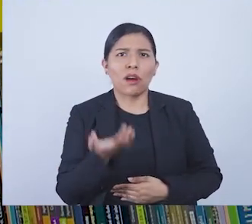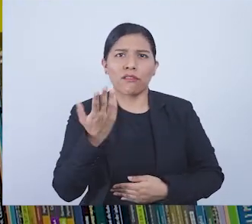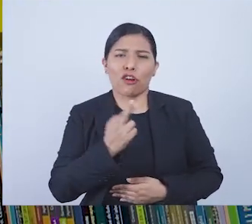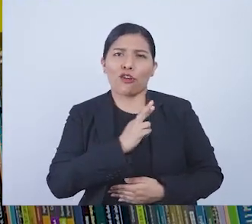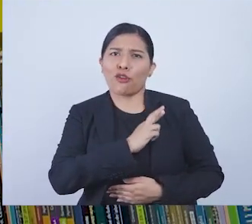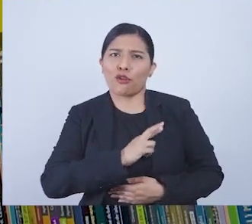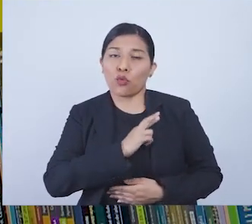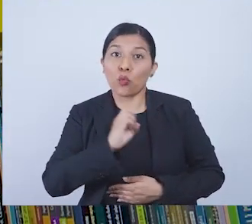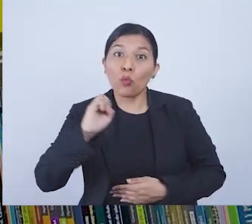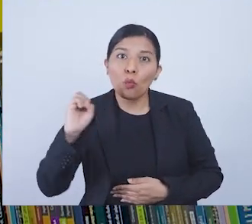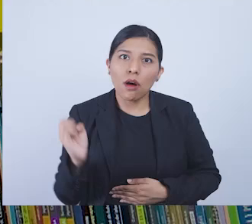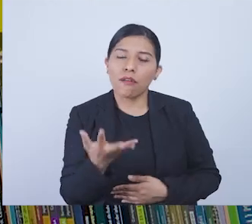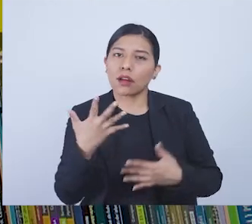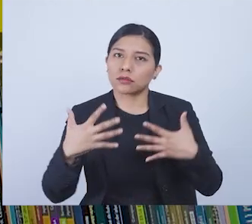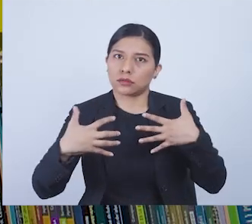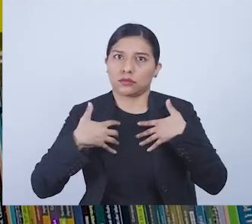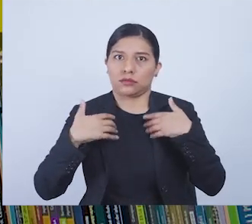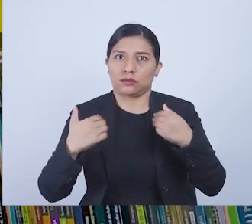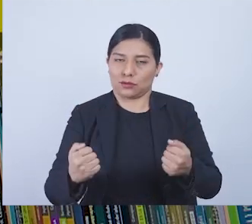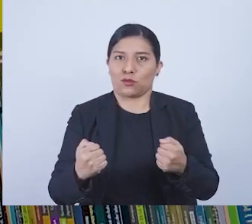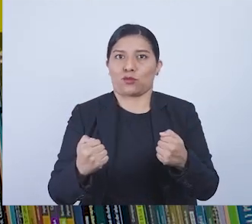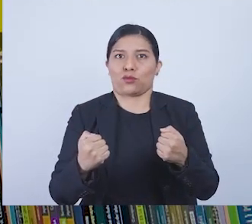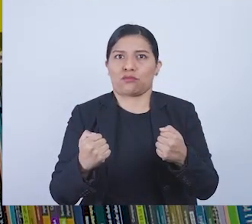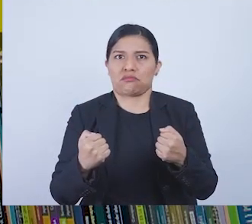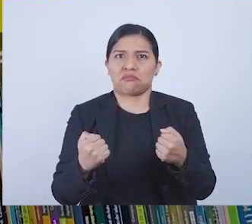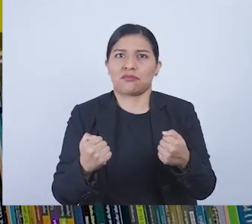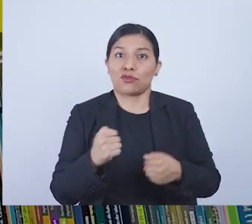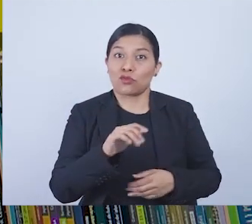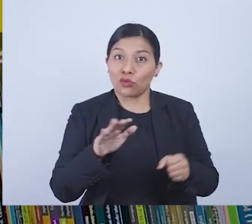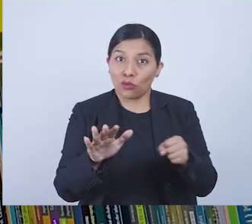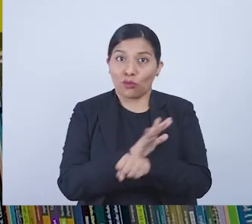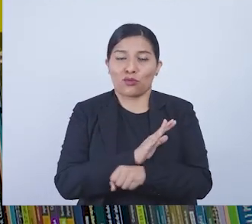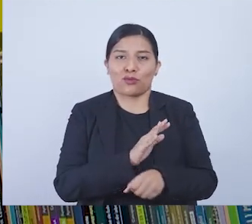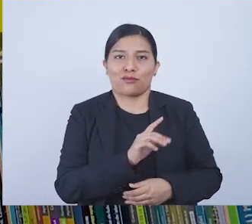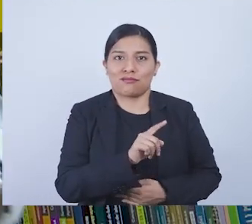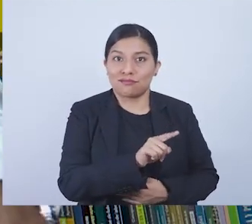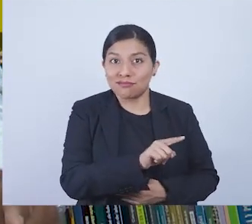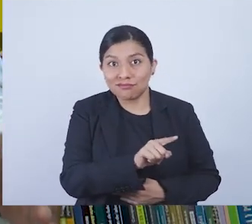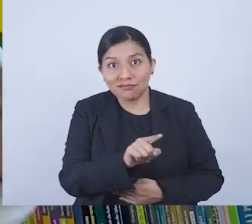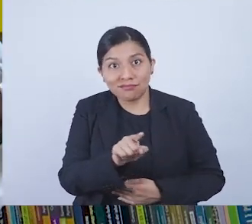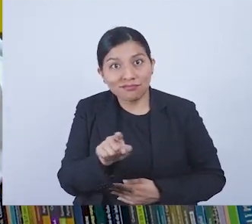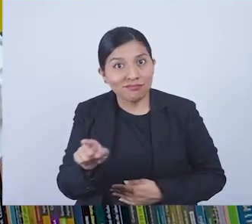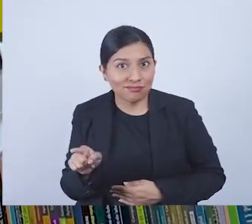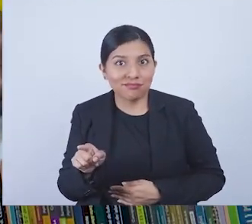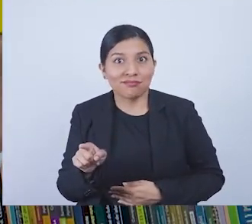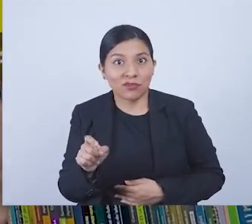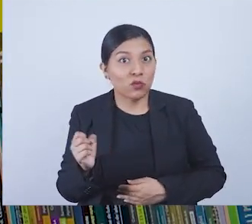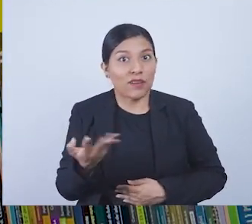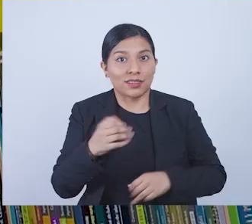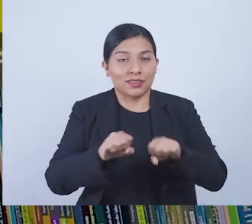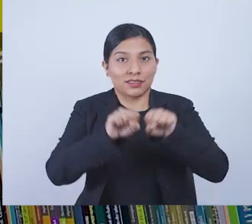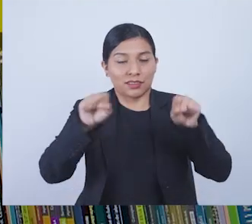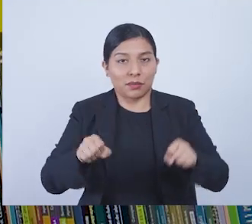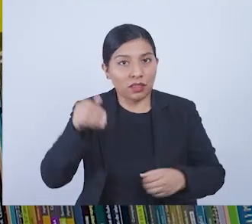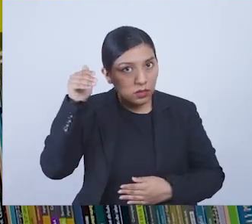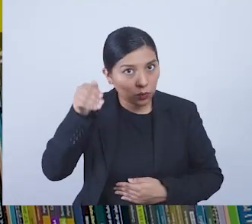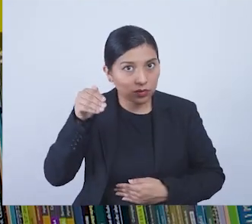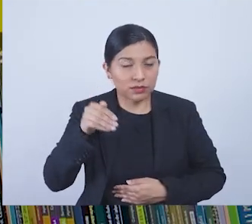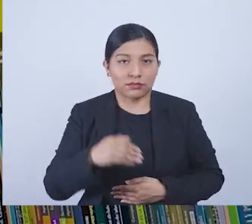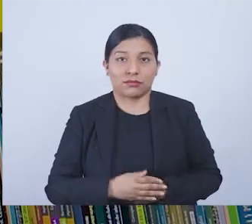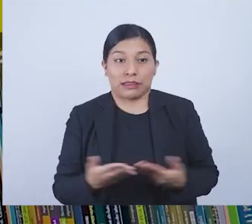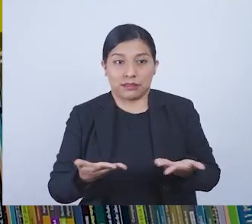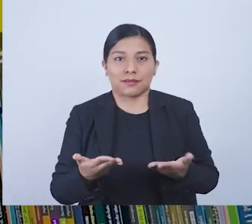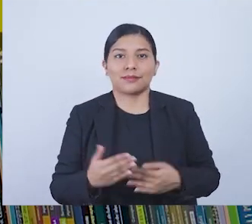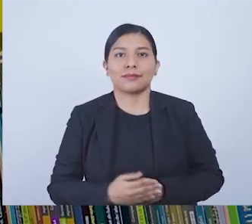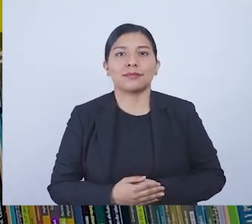de salud para todos los habitantes dentro del nuevo sistema educativo que estamos por